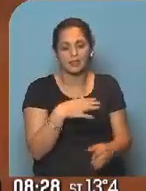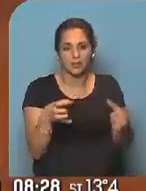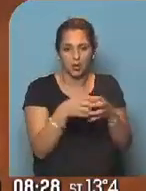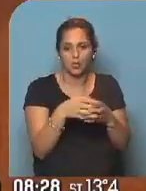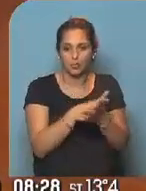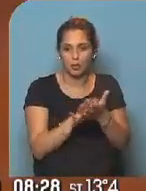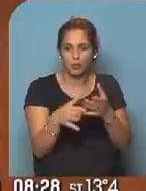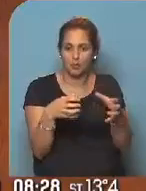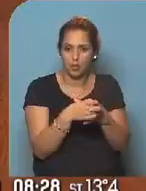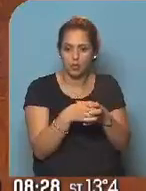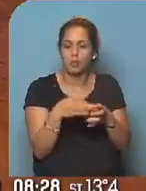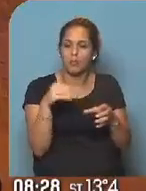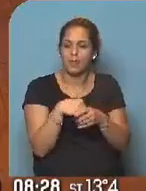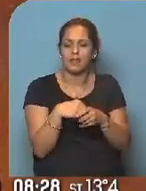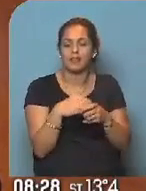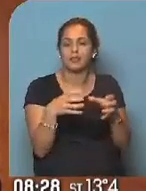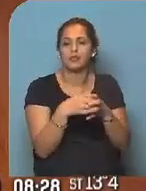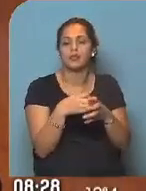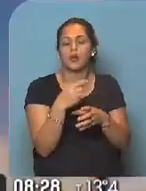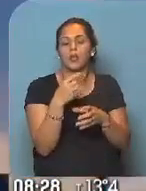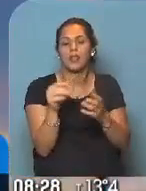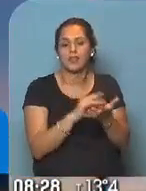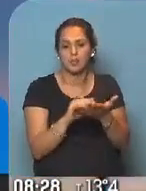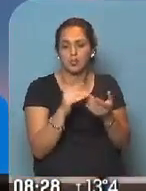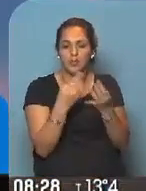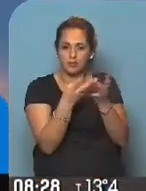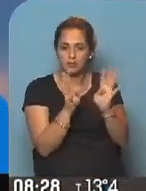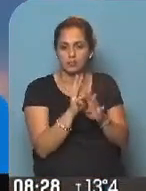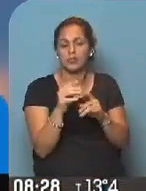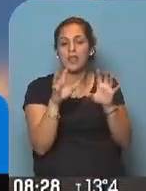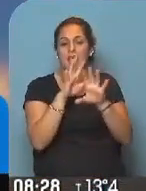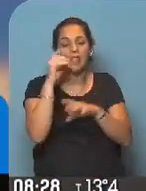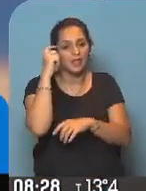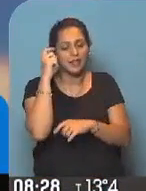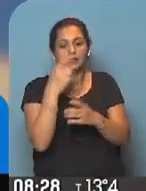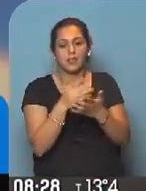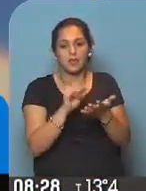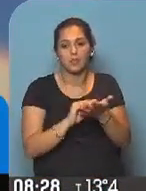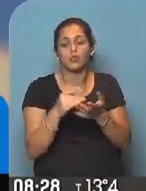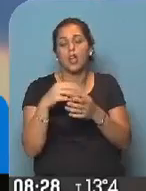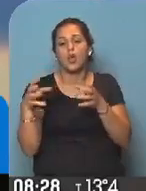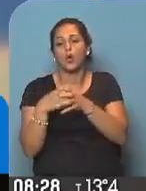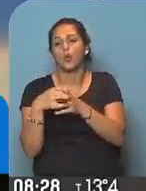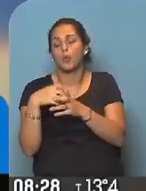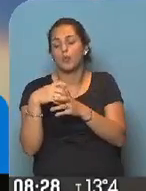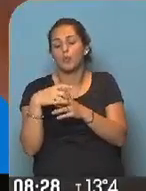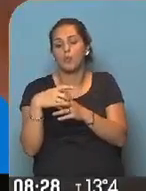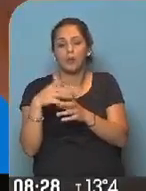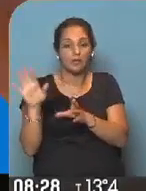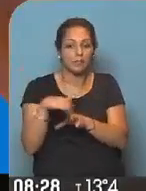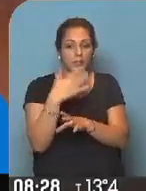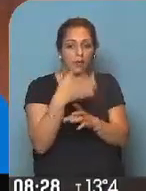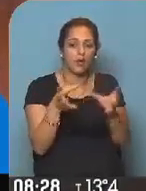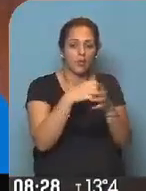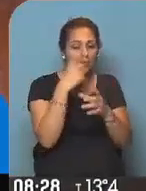nacional nuevo bloque en la cámara de diputados- conformado por 10 diputados nacionales se fueron del frente renovador usted va a presidir lo que es